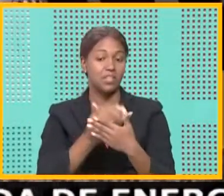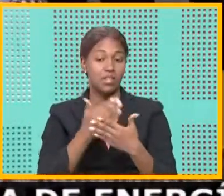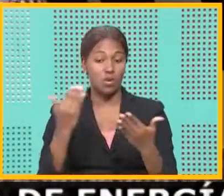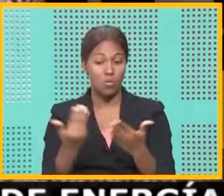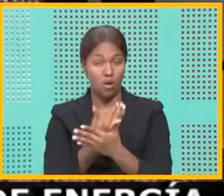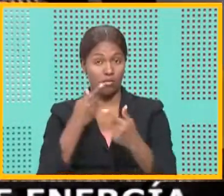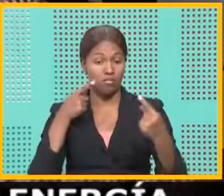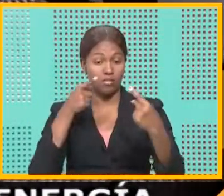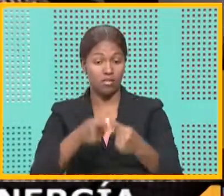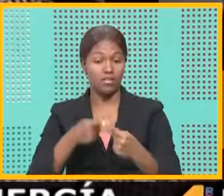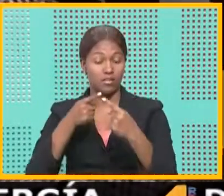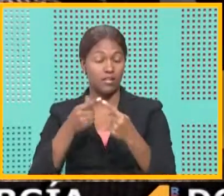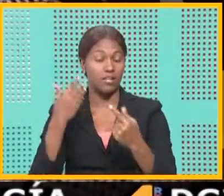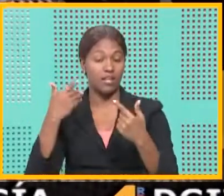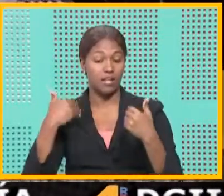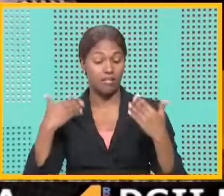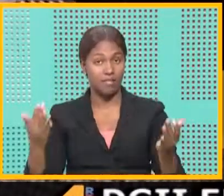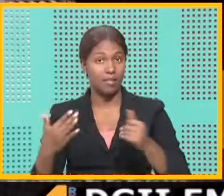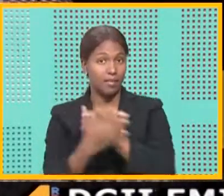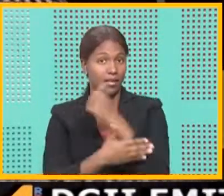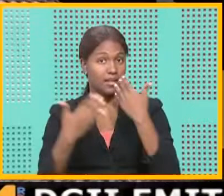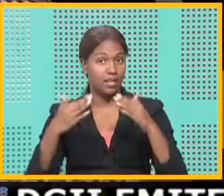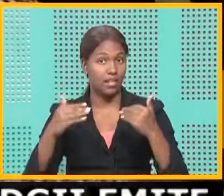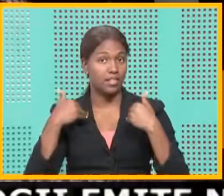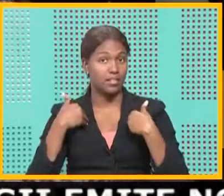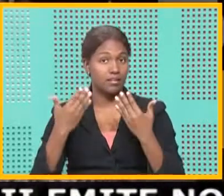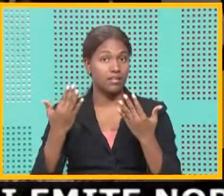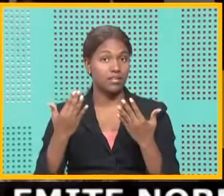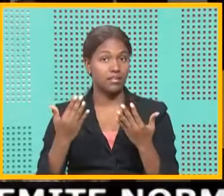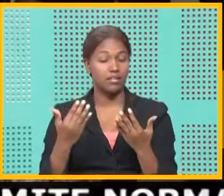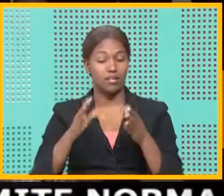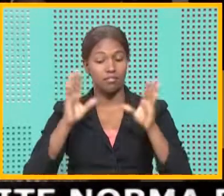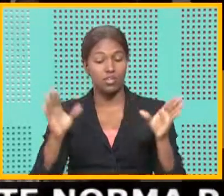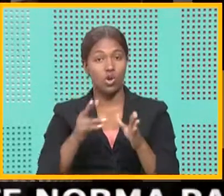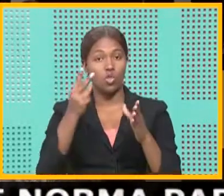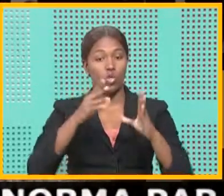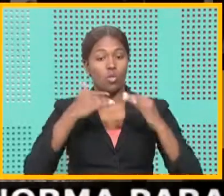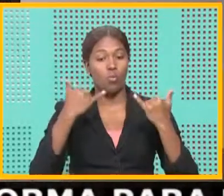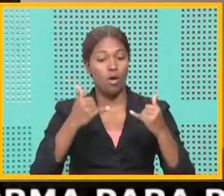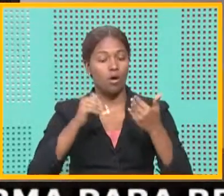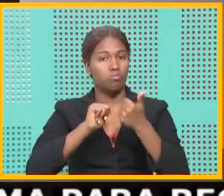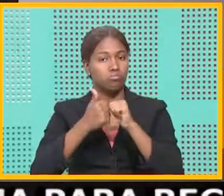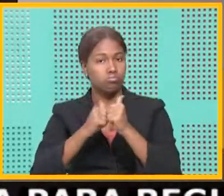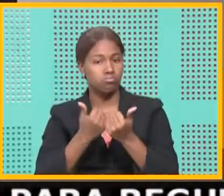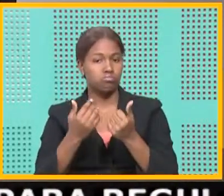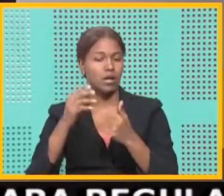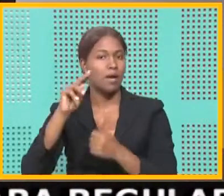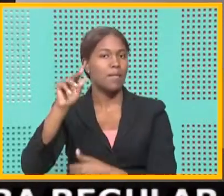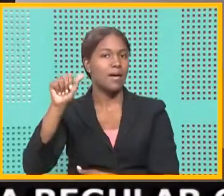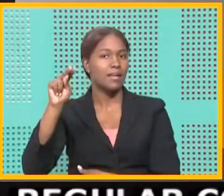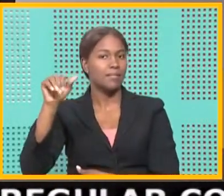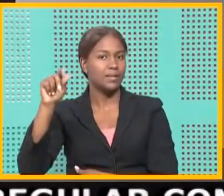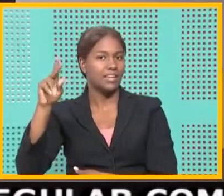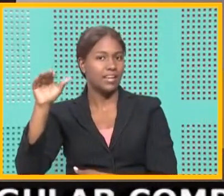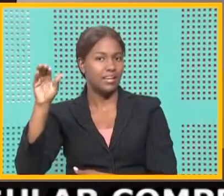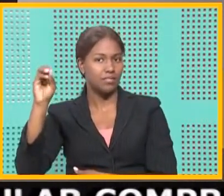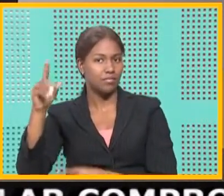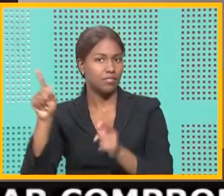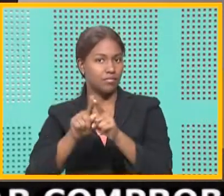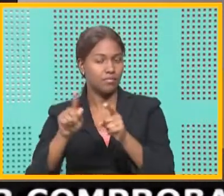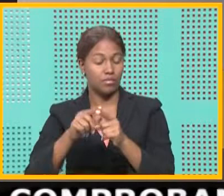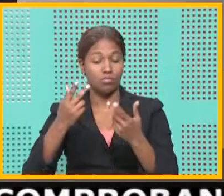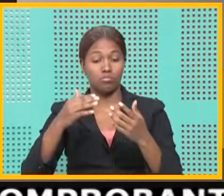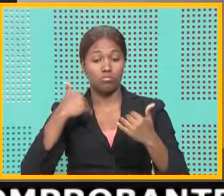desafíos. Digo, de un país ya que ha pasado el examen, y se han hecho dos juegos centroamericanos, uno panamericano, y hay una